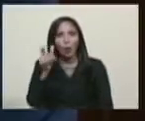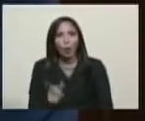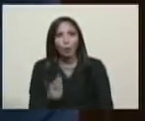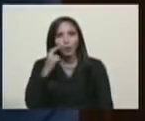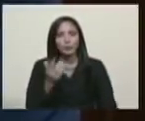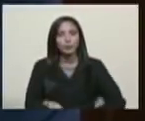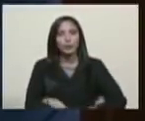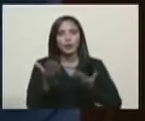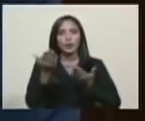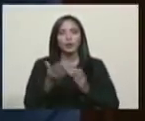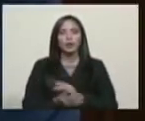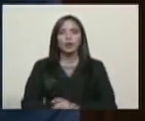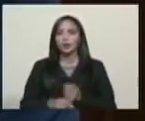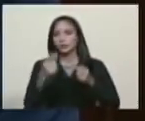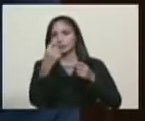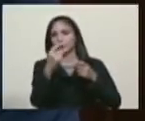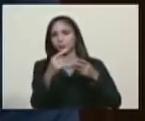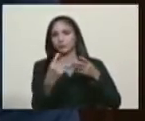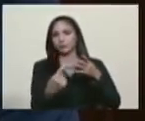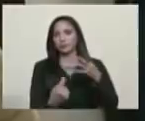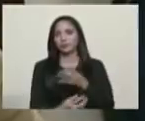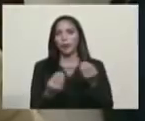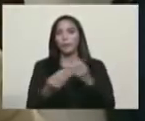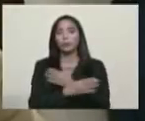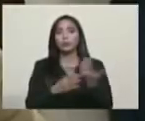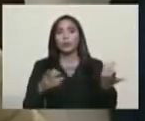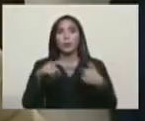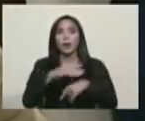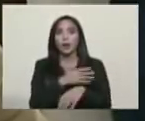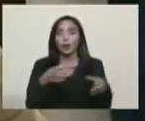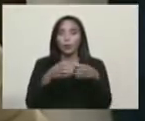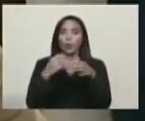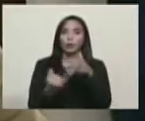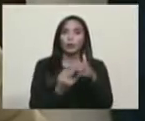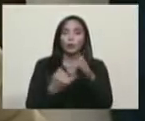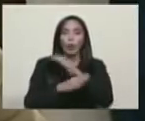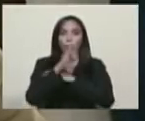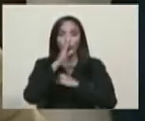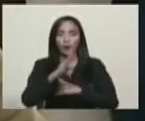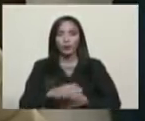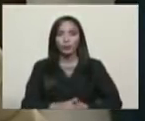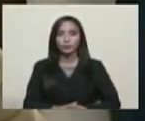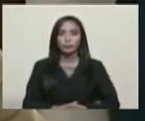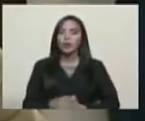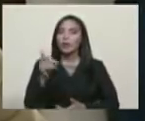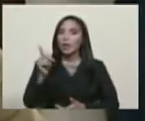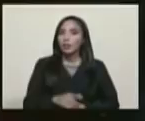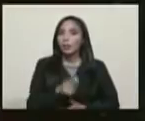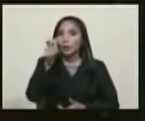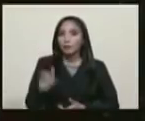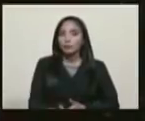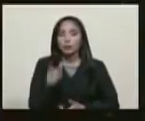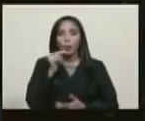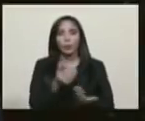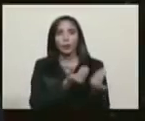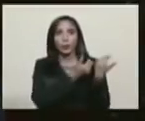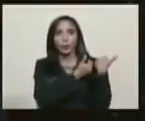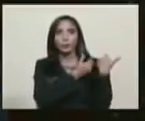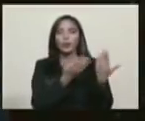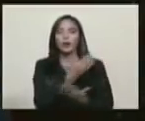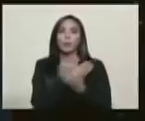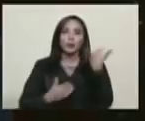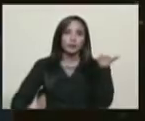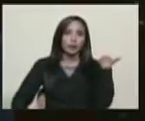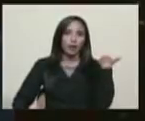comandante Antonio Morales, superintendente de banco, y el Criptopetro, el presidente